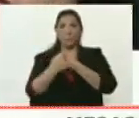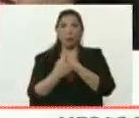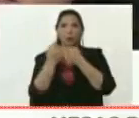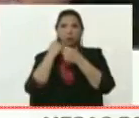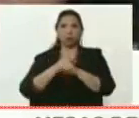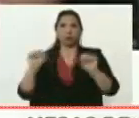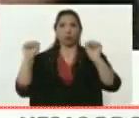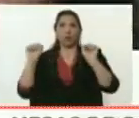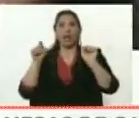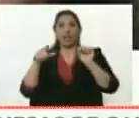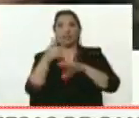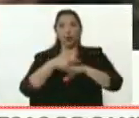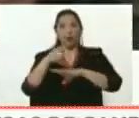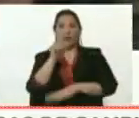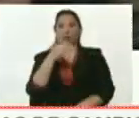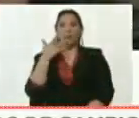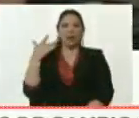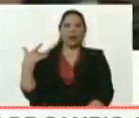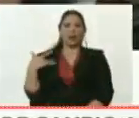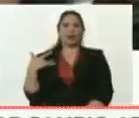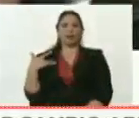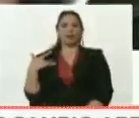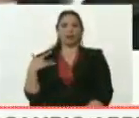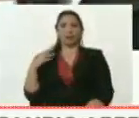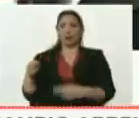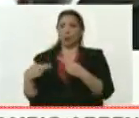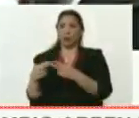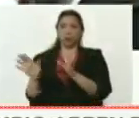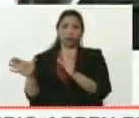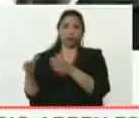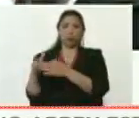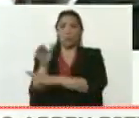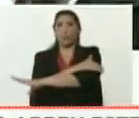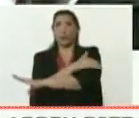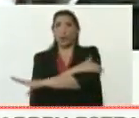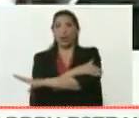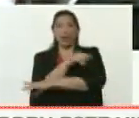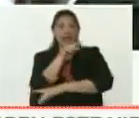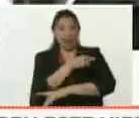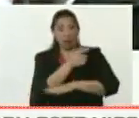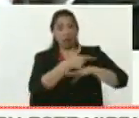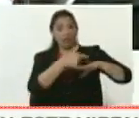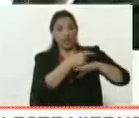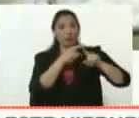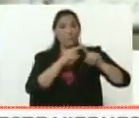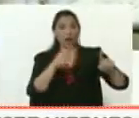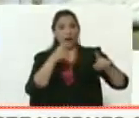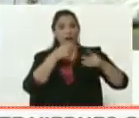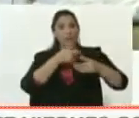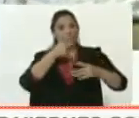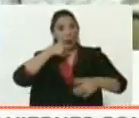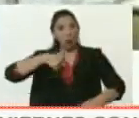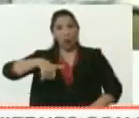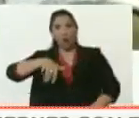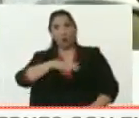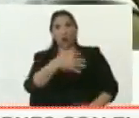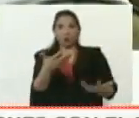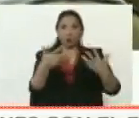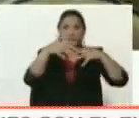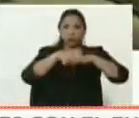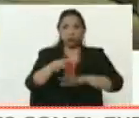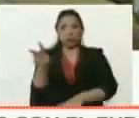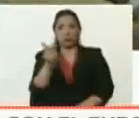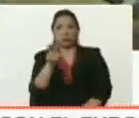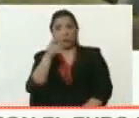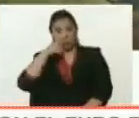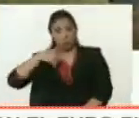No es un gobierno para las élites de ninguna clase, es un gobierno para el pueblo venezolano. Y es que